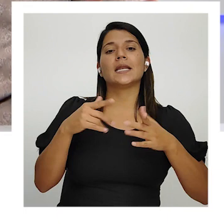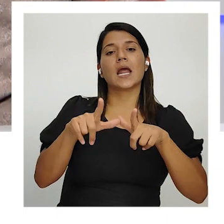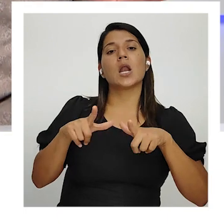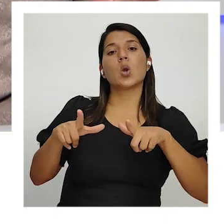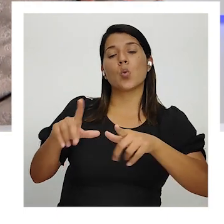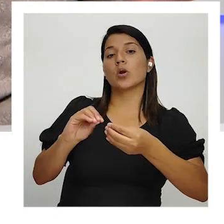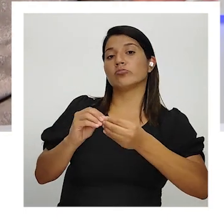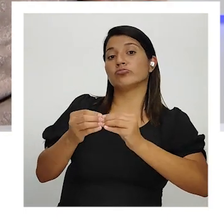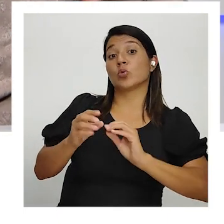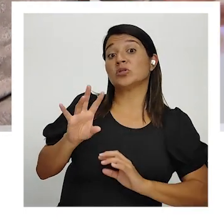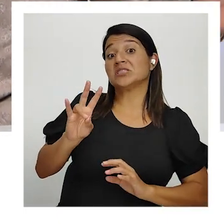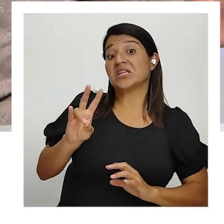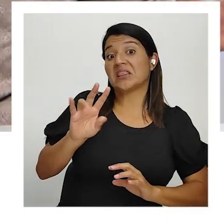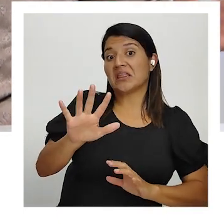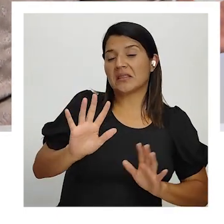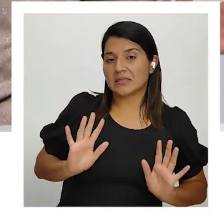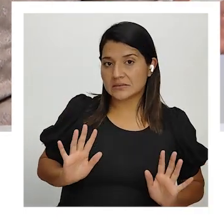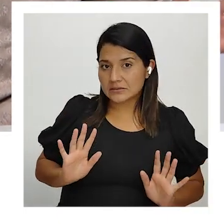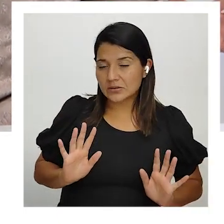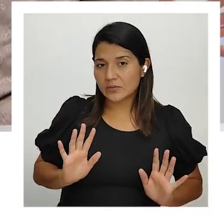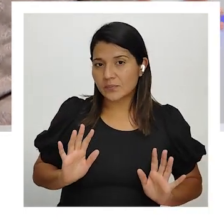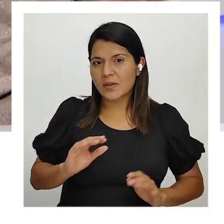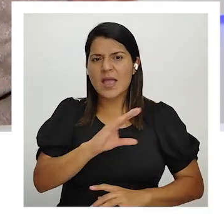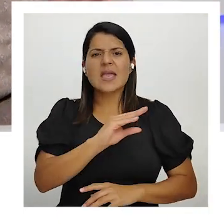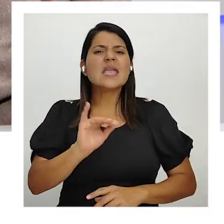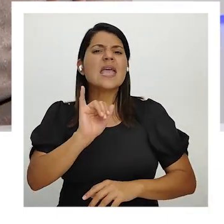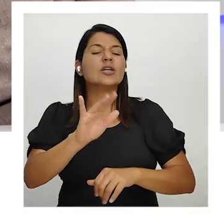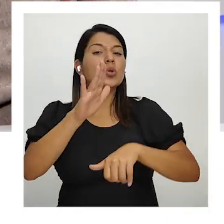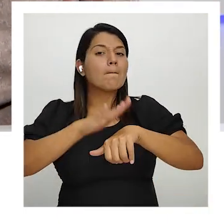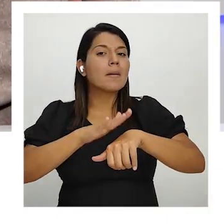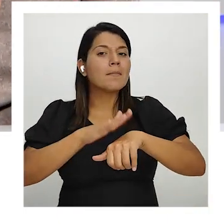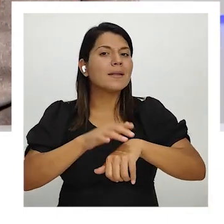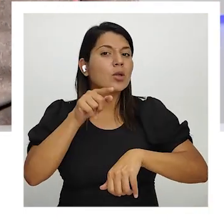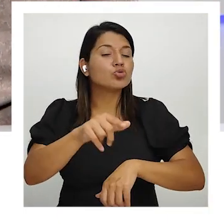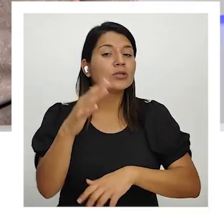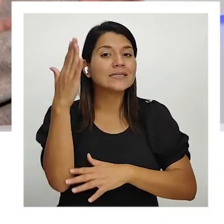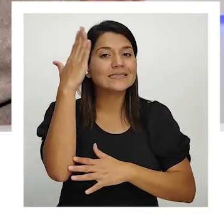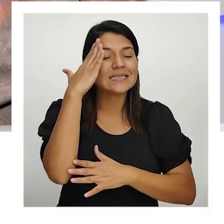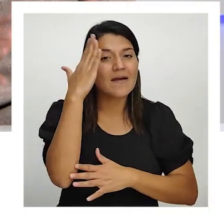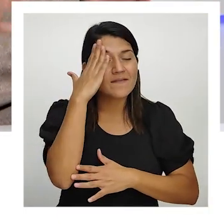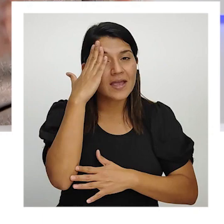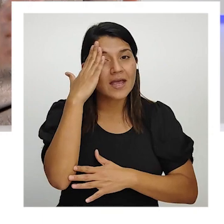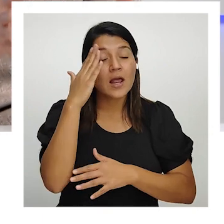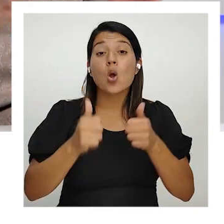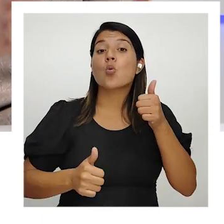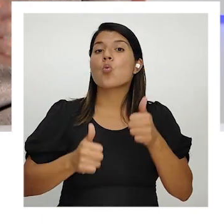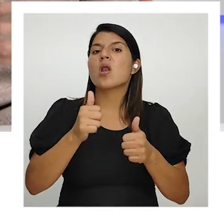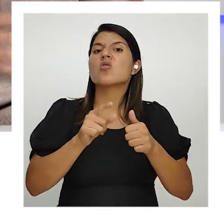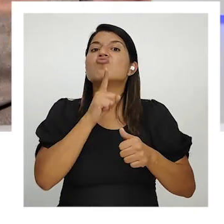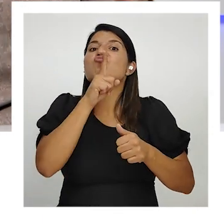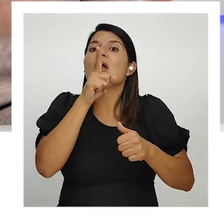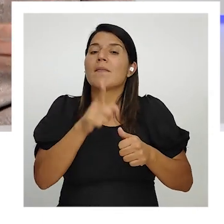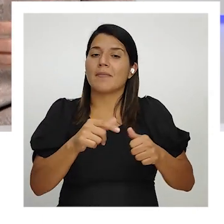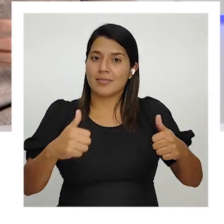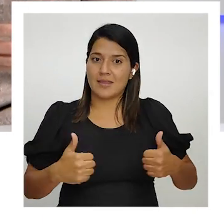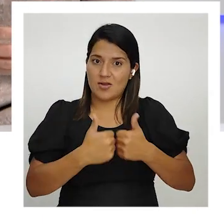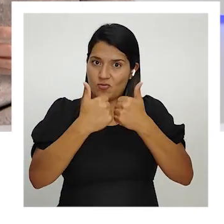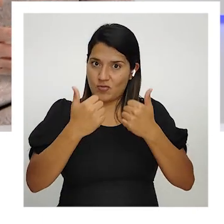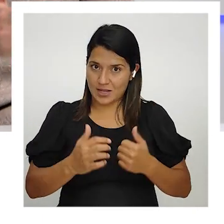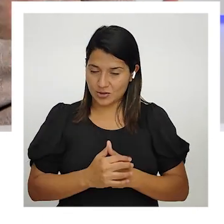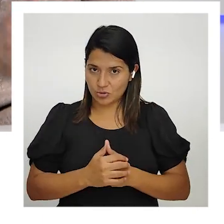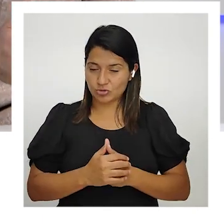posición 75. Y eso le va a permitir saber a usted cuáles son realmente los